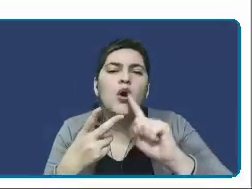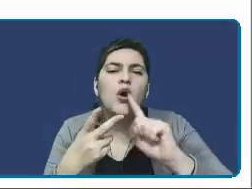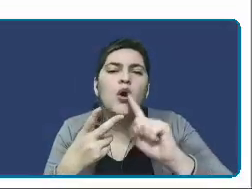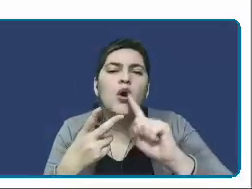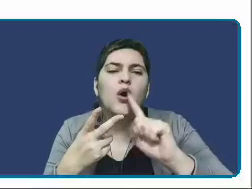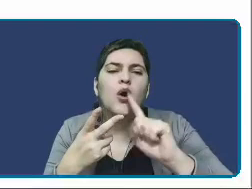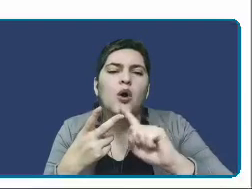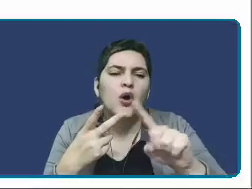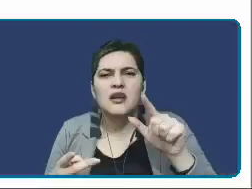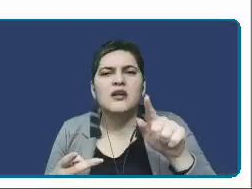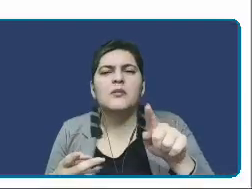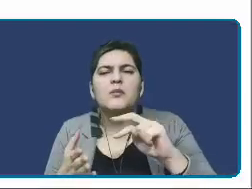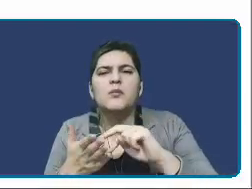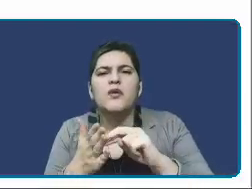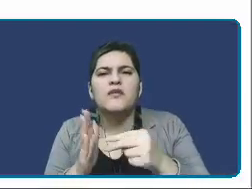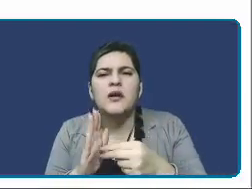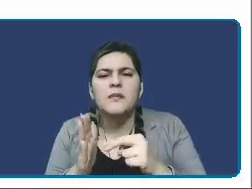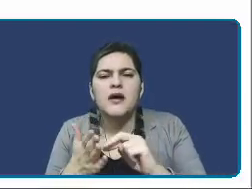puede tener